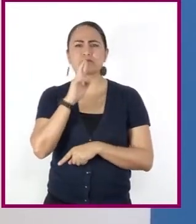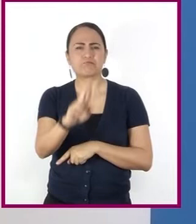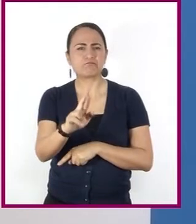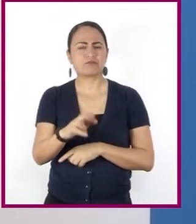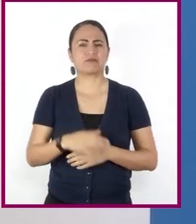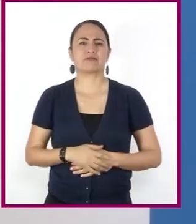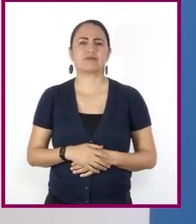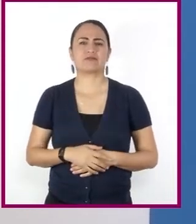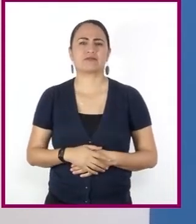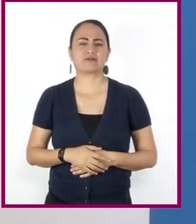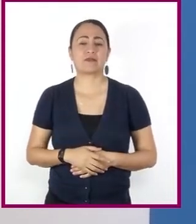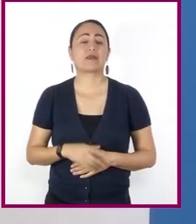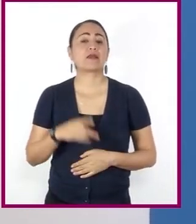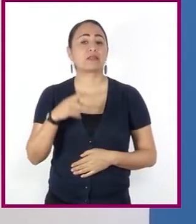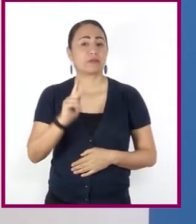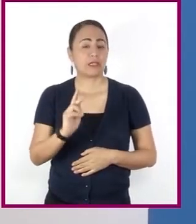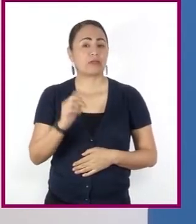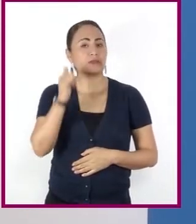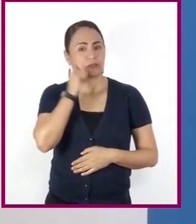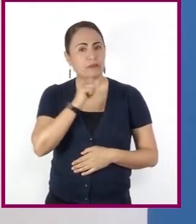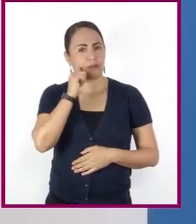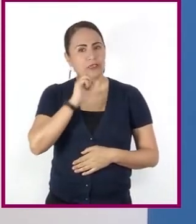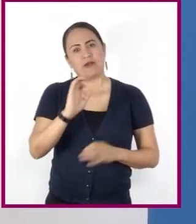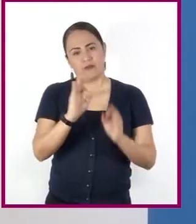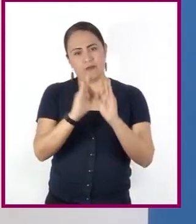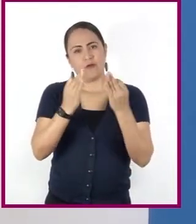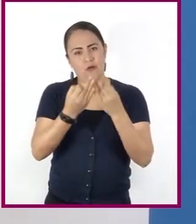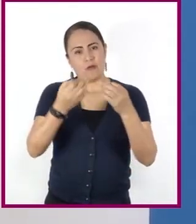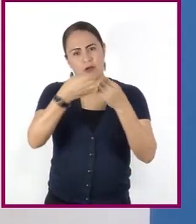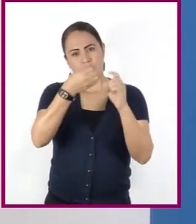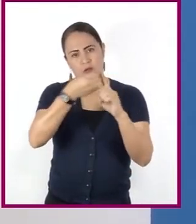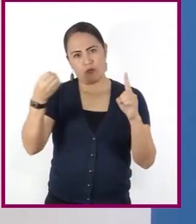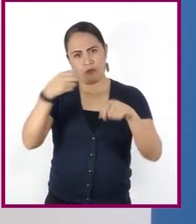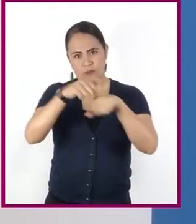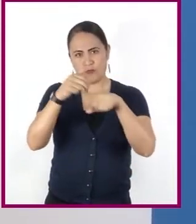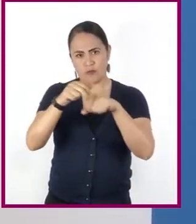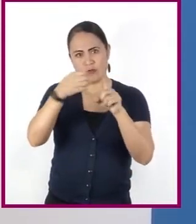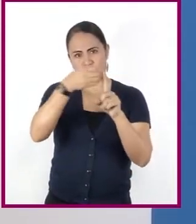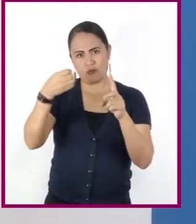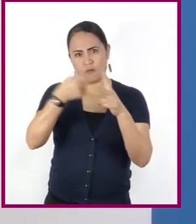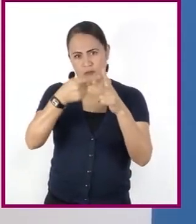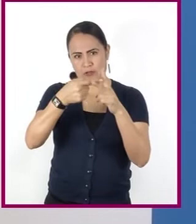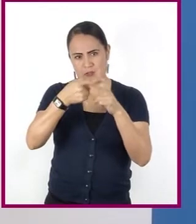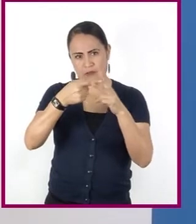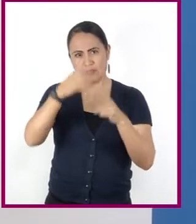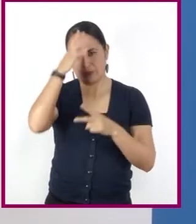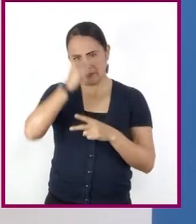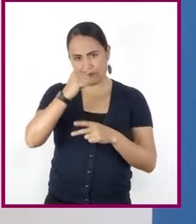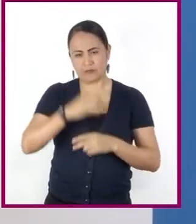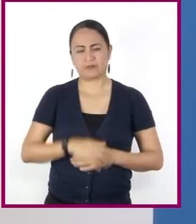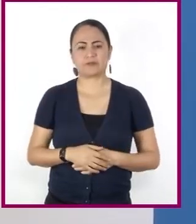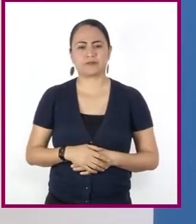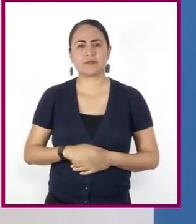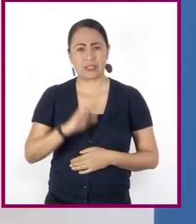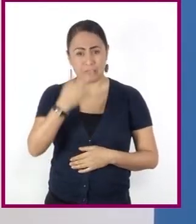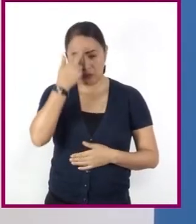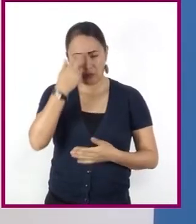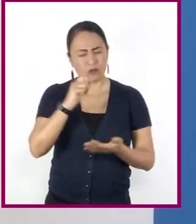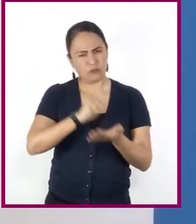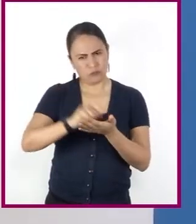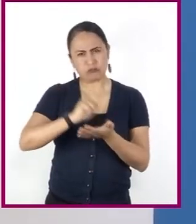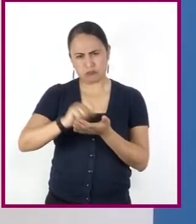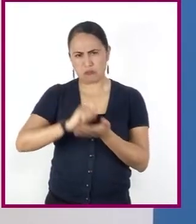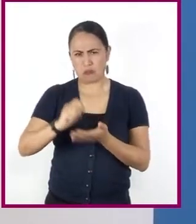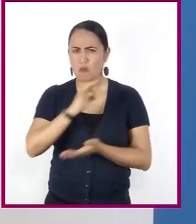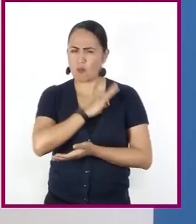siempre y cuando utilicen el método adecuado. Recuerden tomar nota de la información que necesiten,